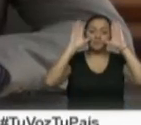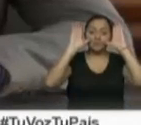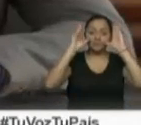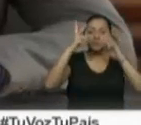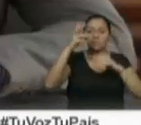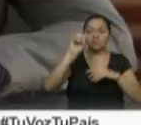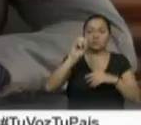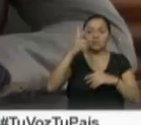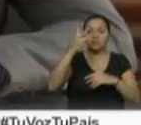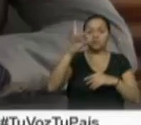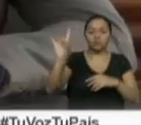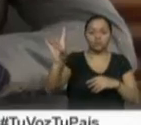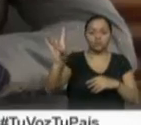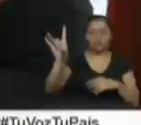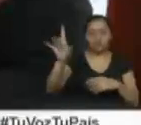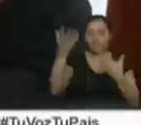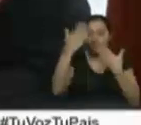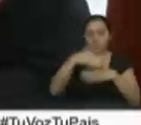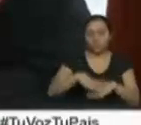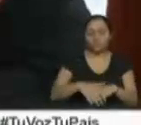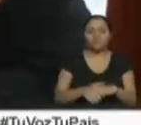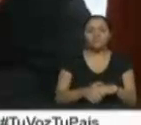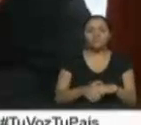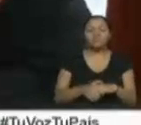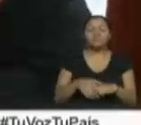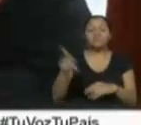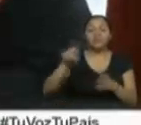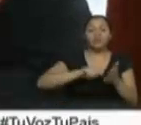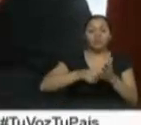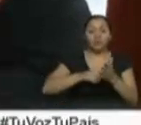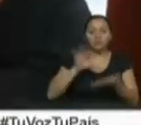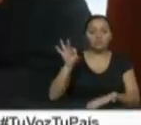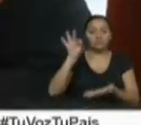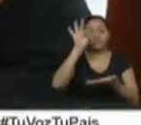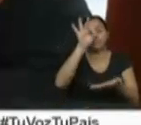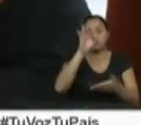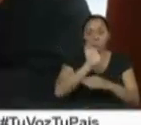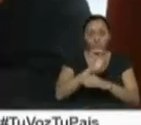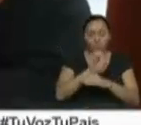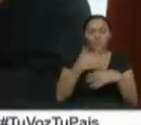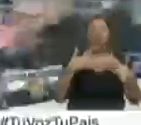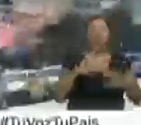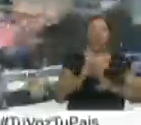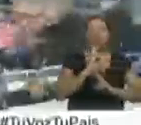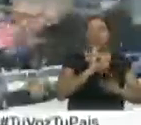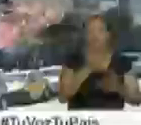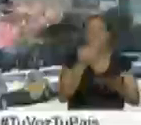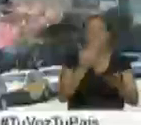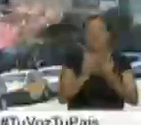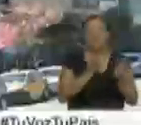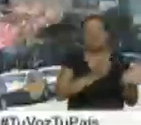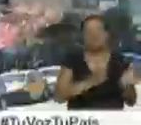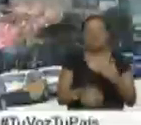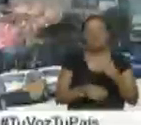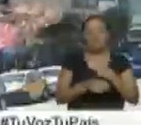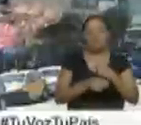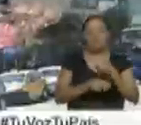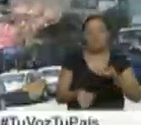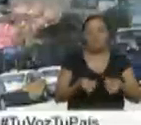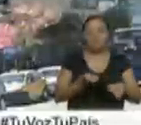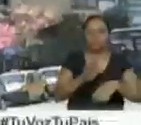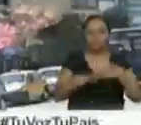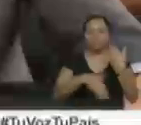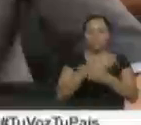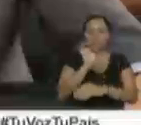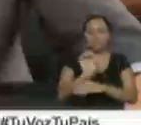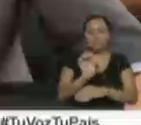año 2018. Polit indicó que su designación obedece a los resultados obtenidos en las acciones de control que se realizan